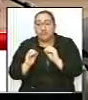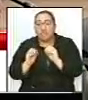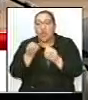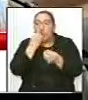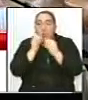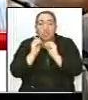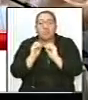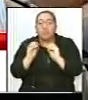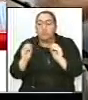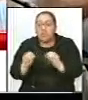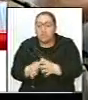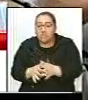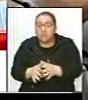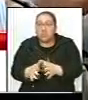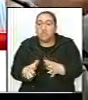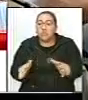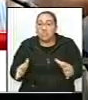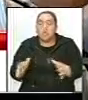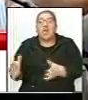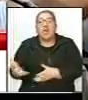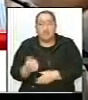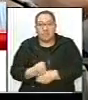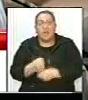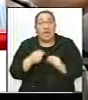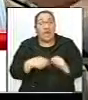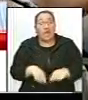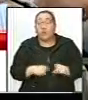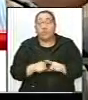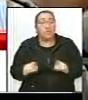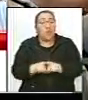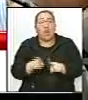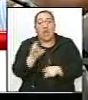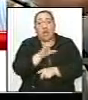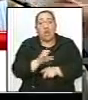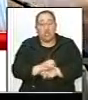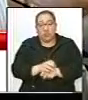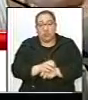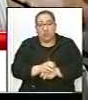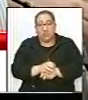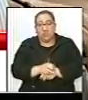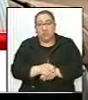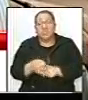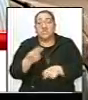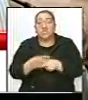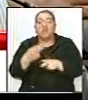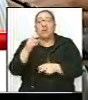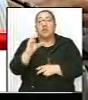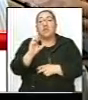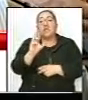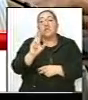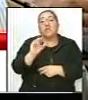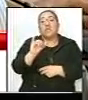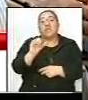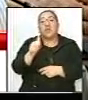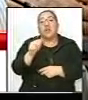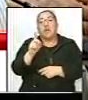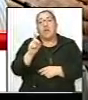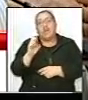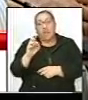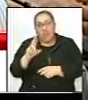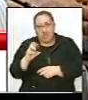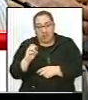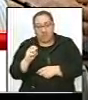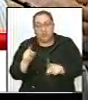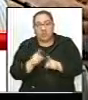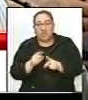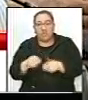de, ¿cómo se llama?, las tipo cochas, que son los criaderos, ¿no? Entonces, aparte de esto, que también tenemos que darle